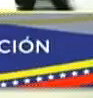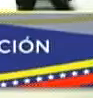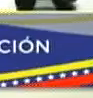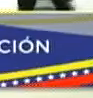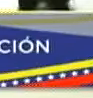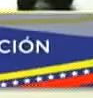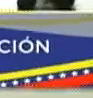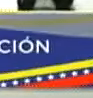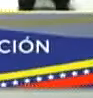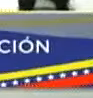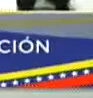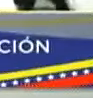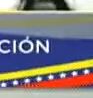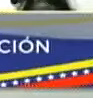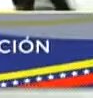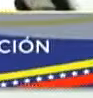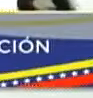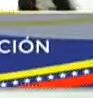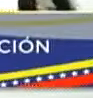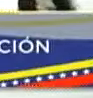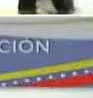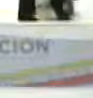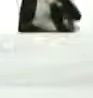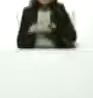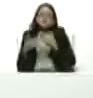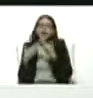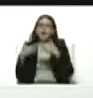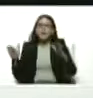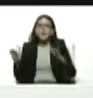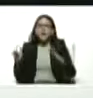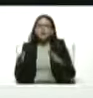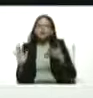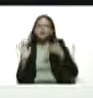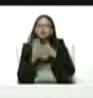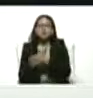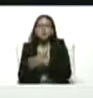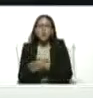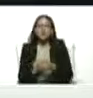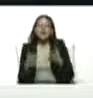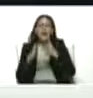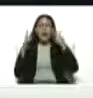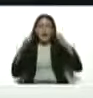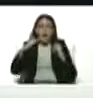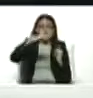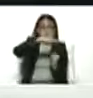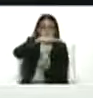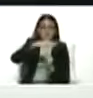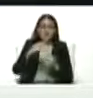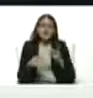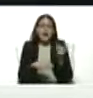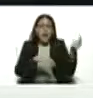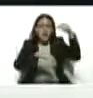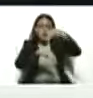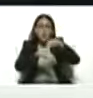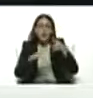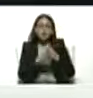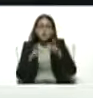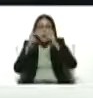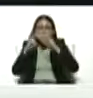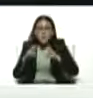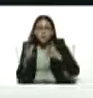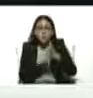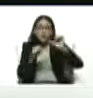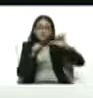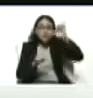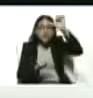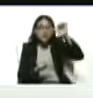país. Queda abierto el flamante Centro Nacional de Investigación, Desarrollo